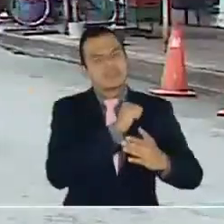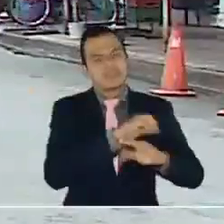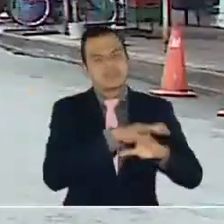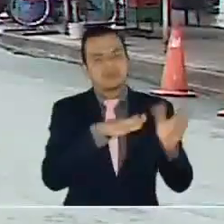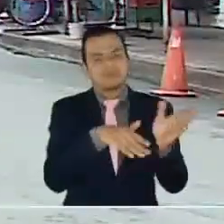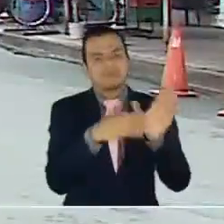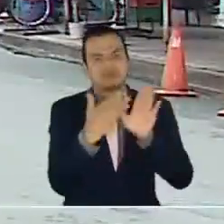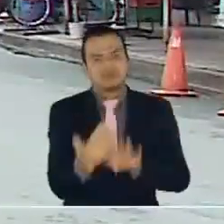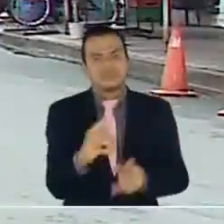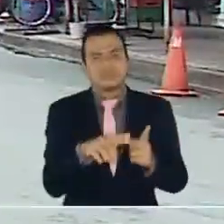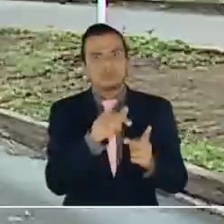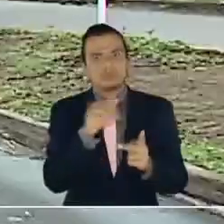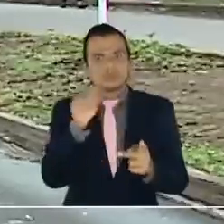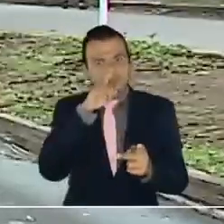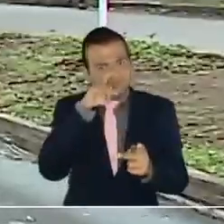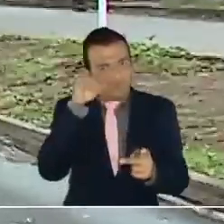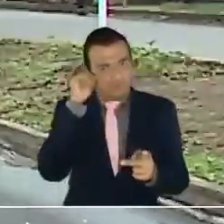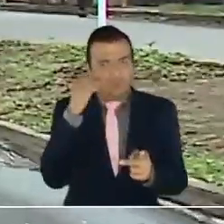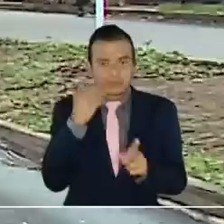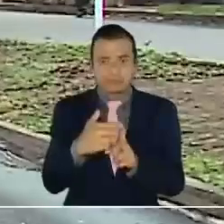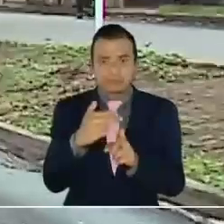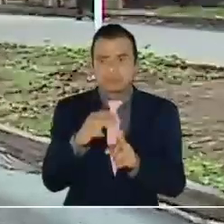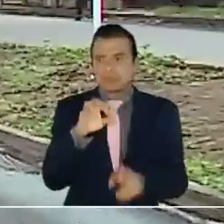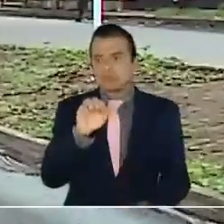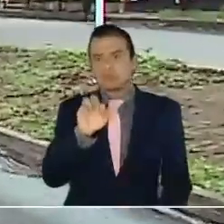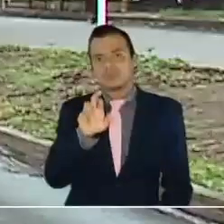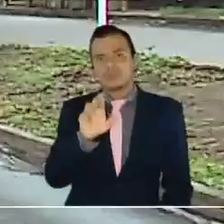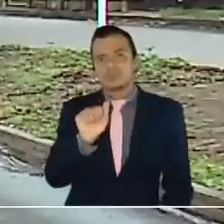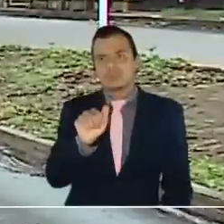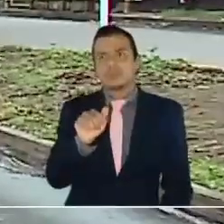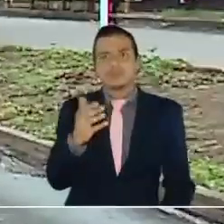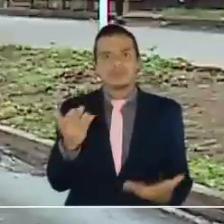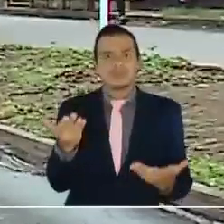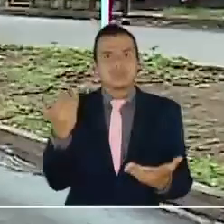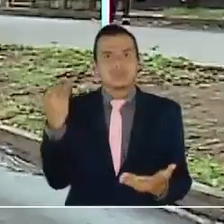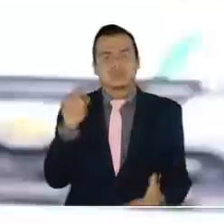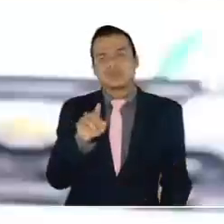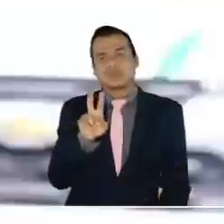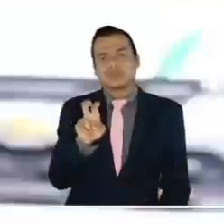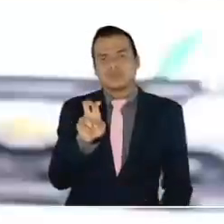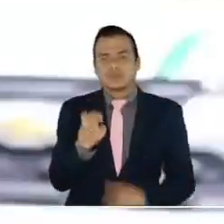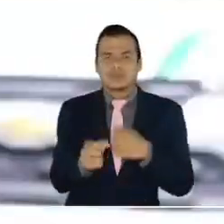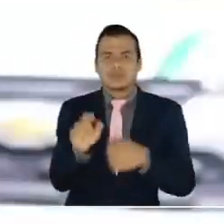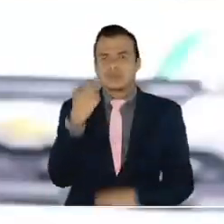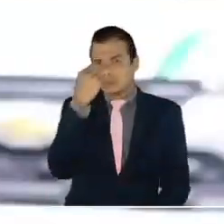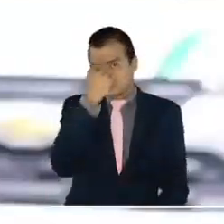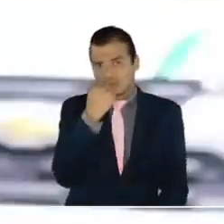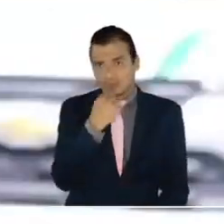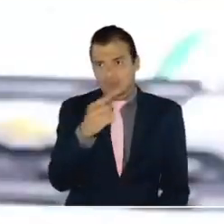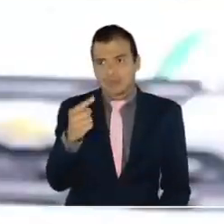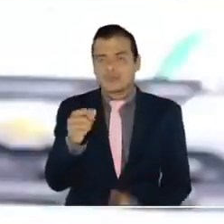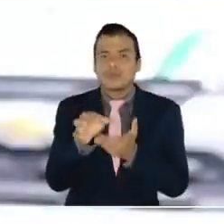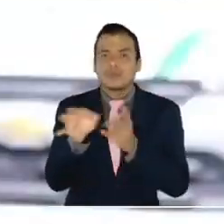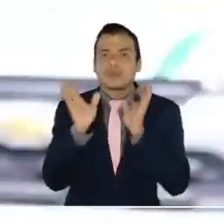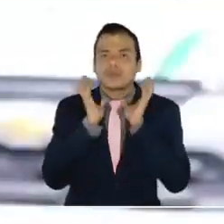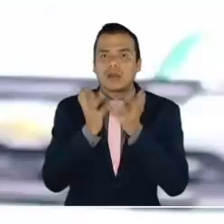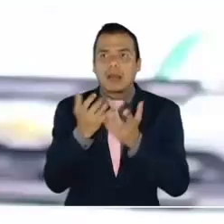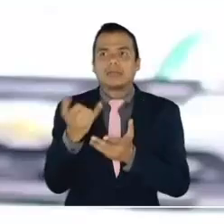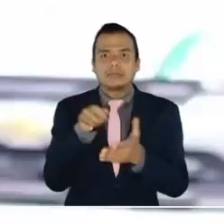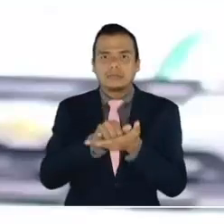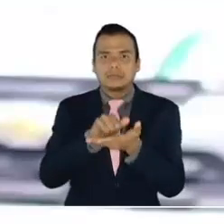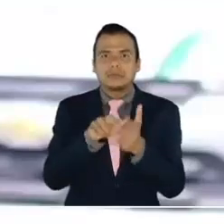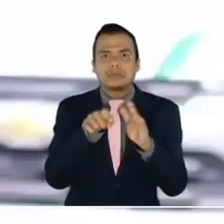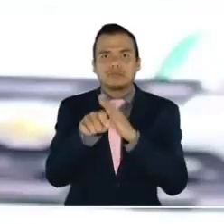el feminicidio de Sara Natalia Cubillos. Ella fue asesinada el 17 de septiembre en el corregimiento de Villa Gorgona. Presuntamente intentó